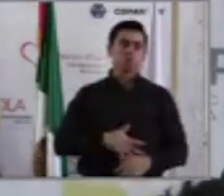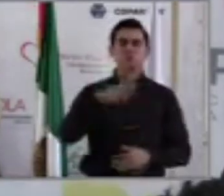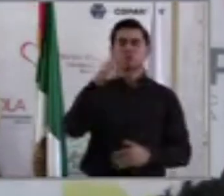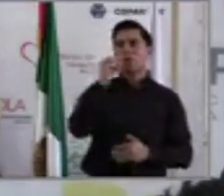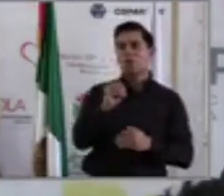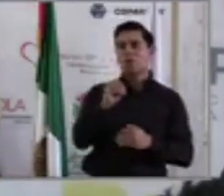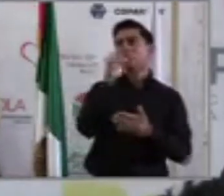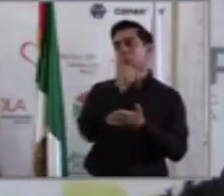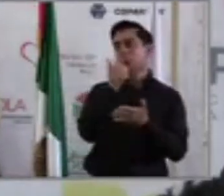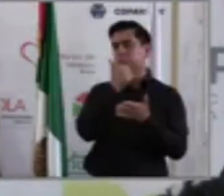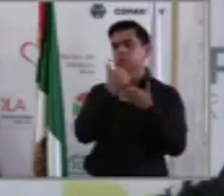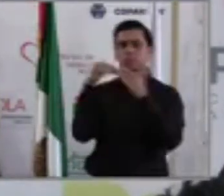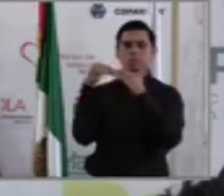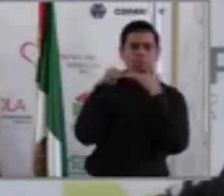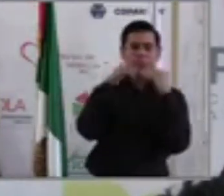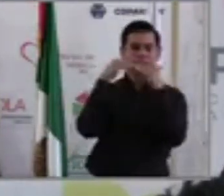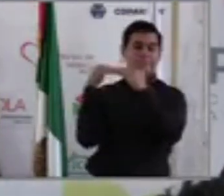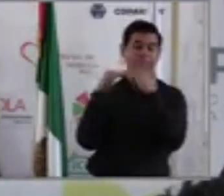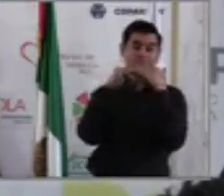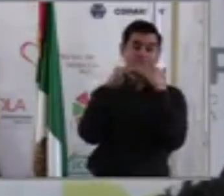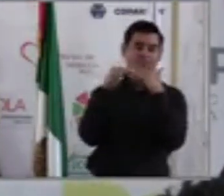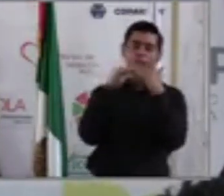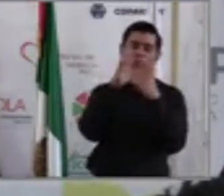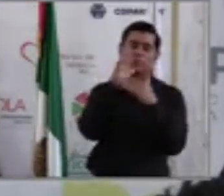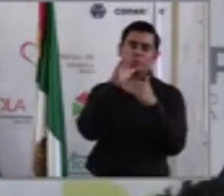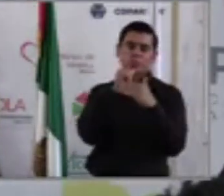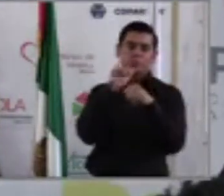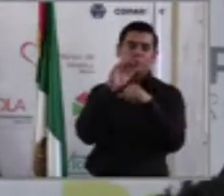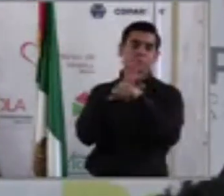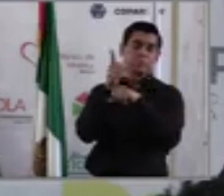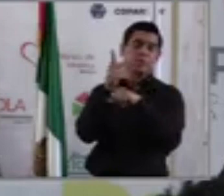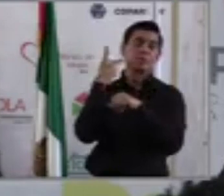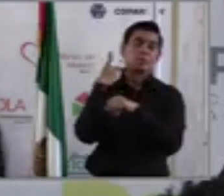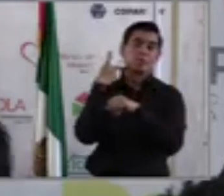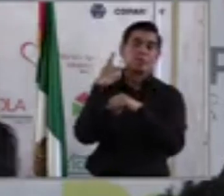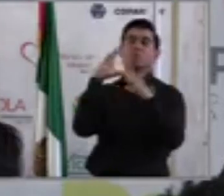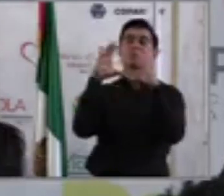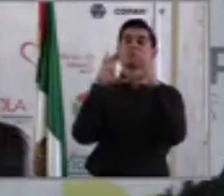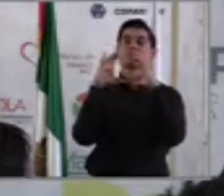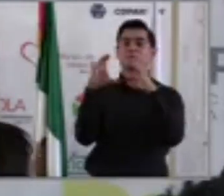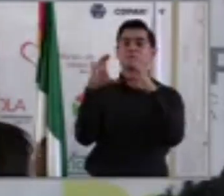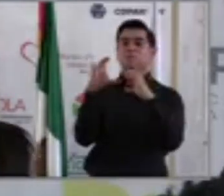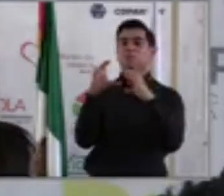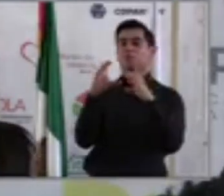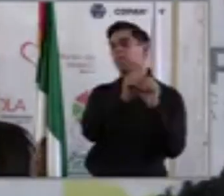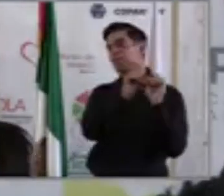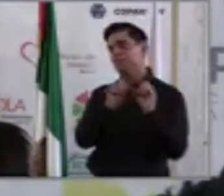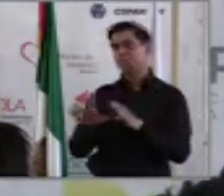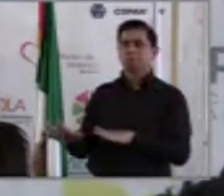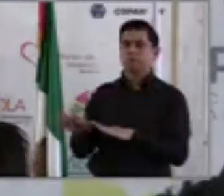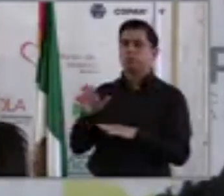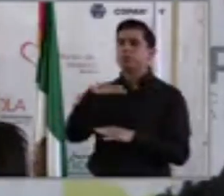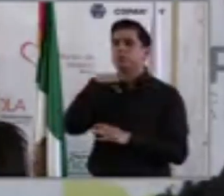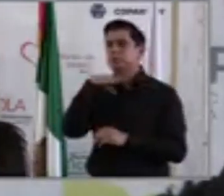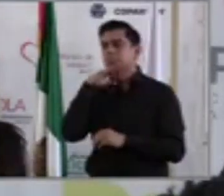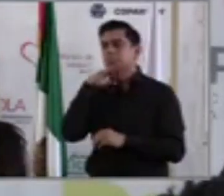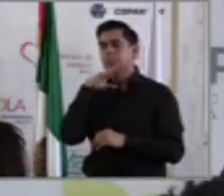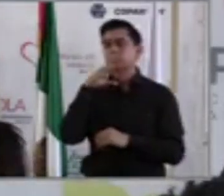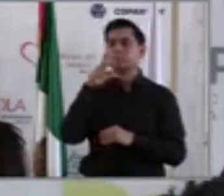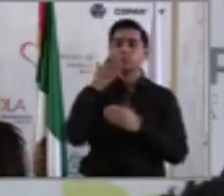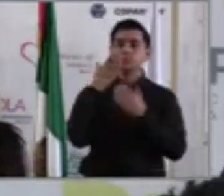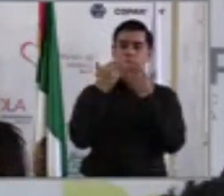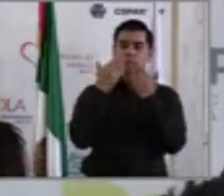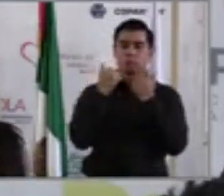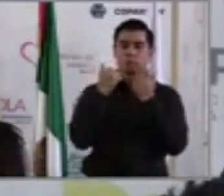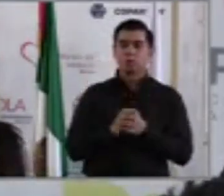equilibrada, mientras la política de cuidados está abandonada. No podemos